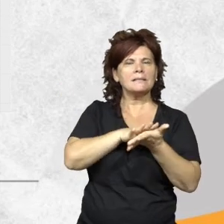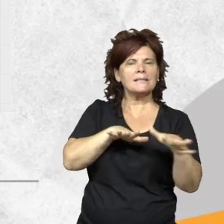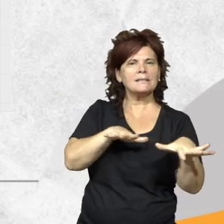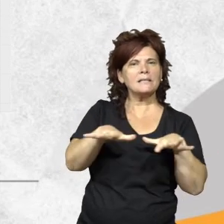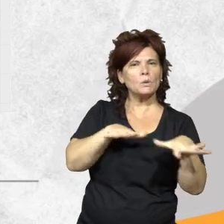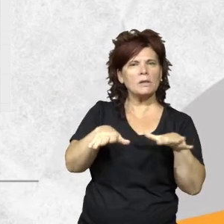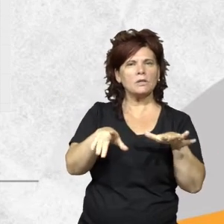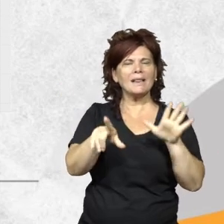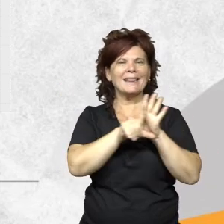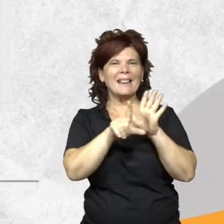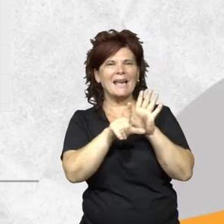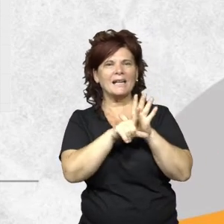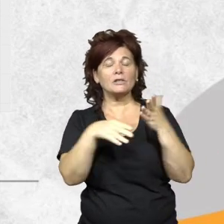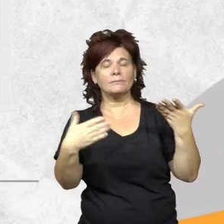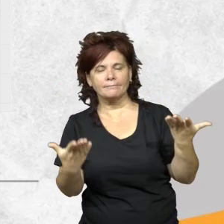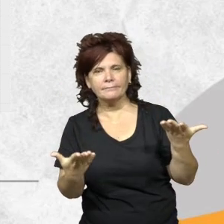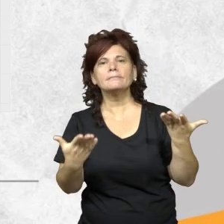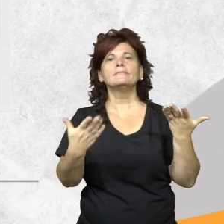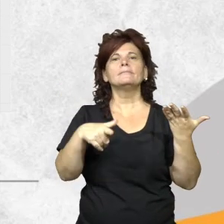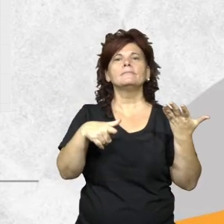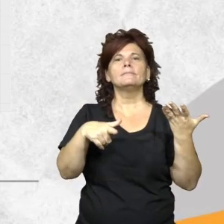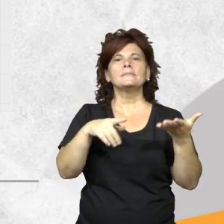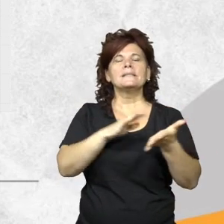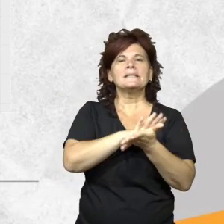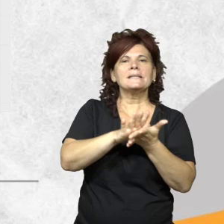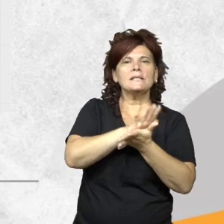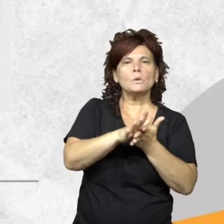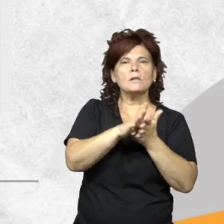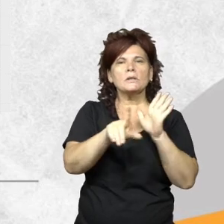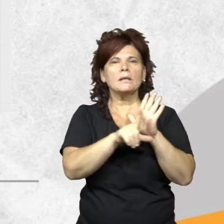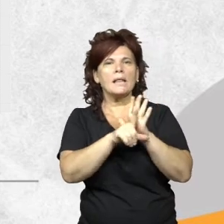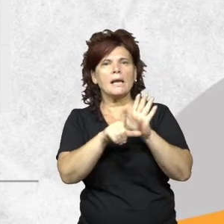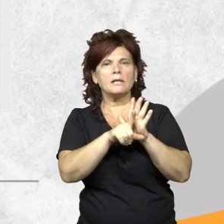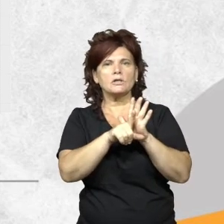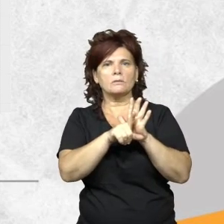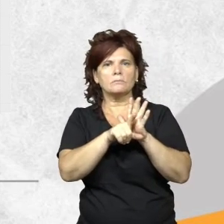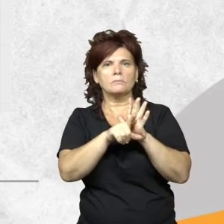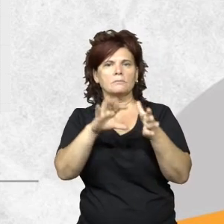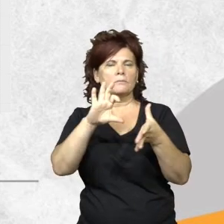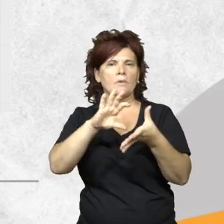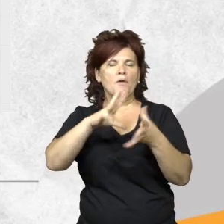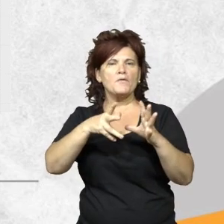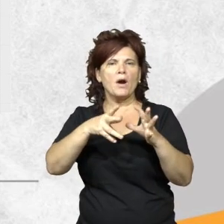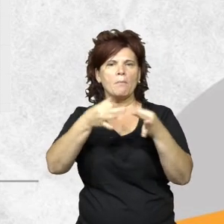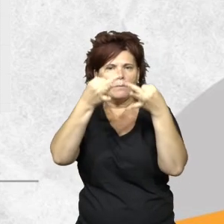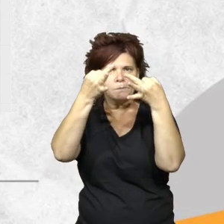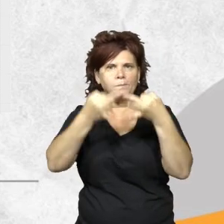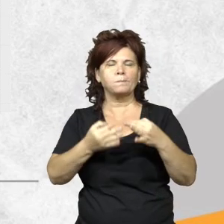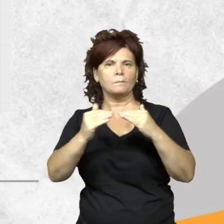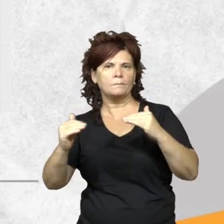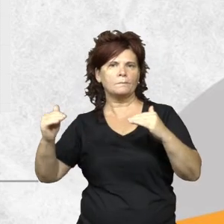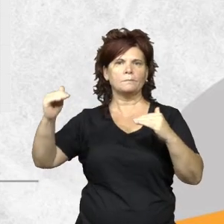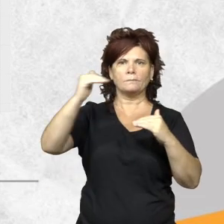ambiental? Bueno, ese es el medio, este Estado de Derecho como tal es el medio idóneo para alcanzar el fin superior